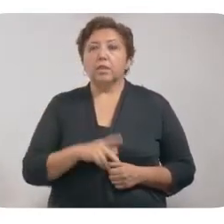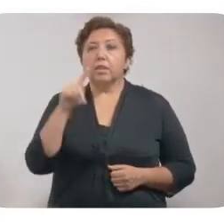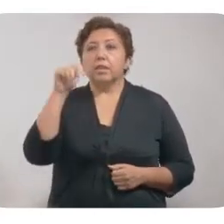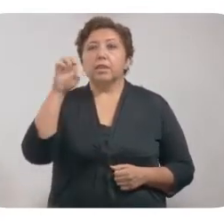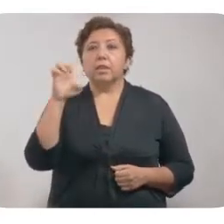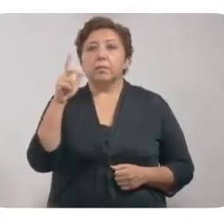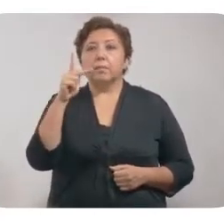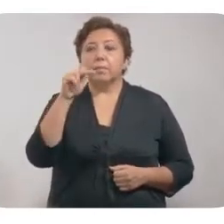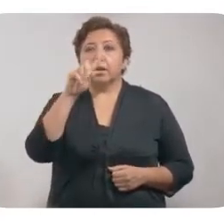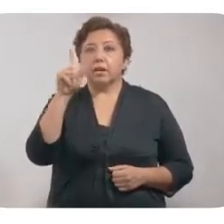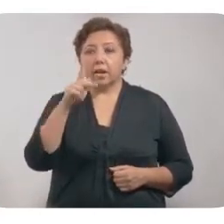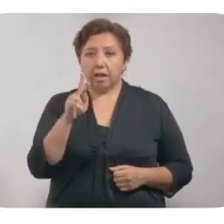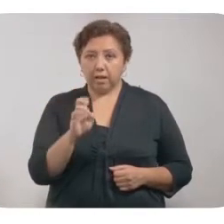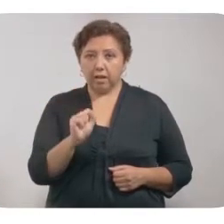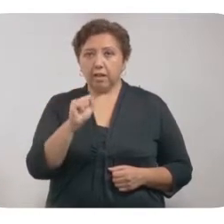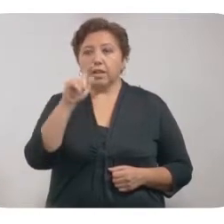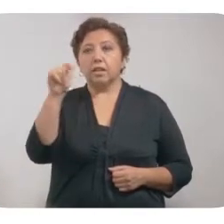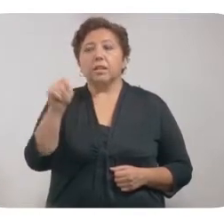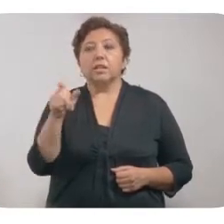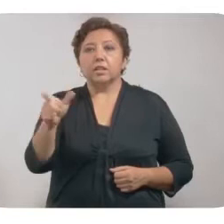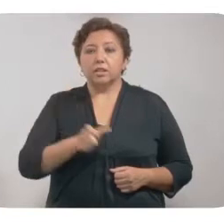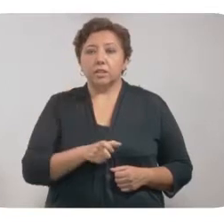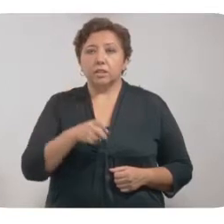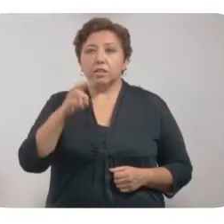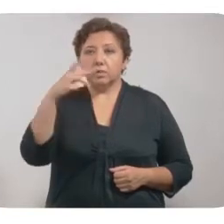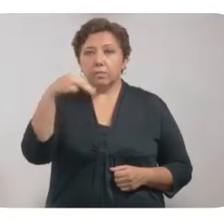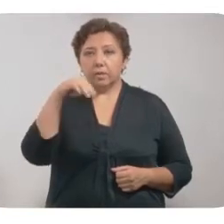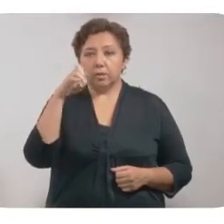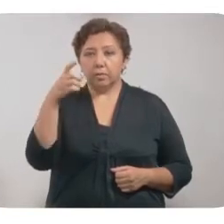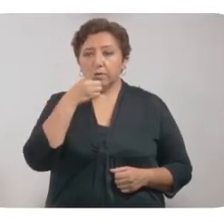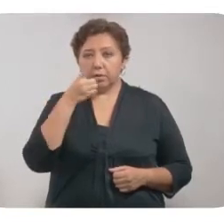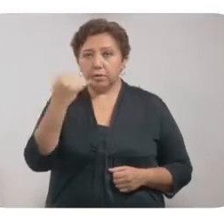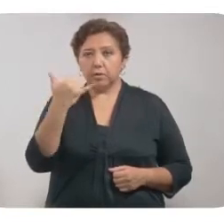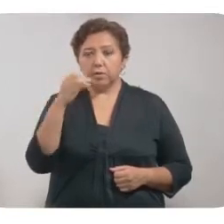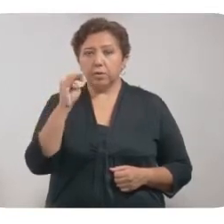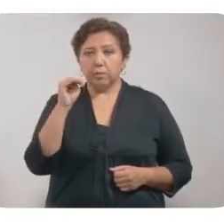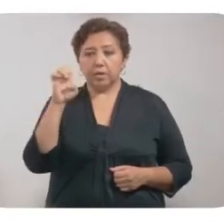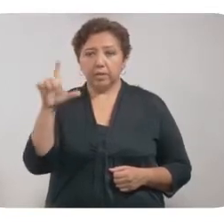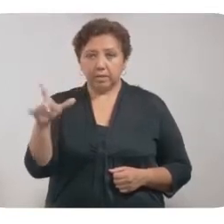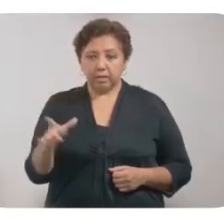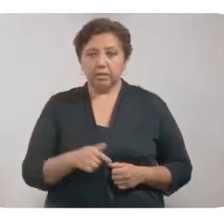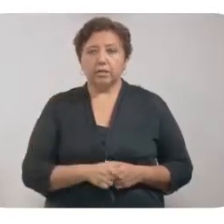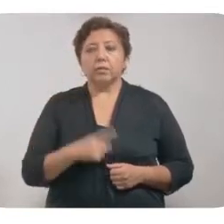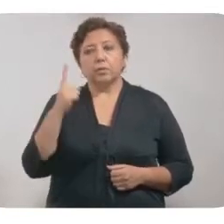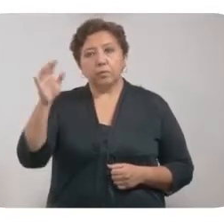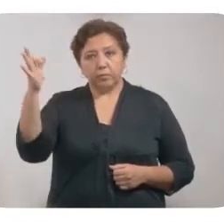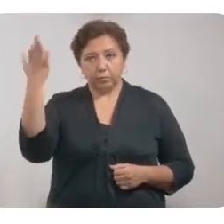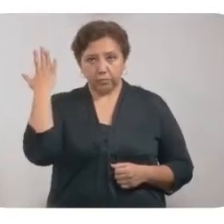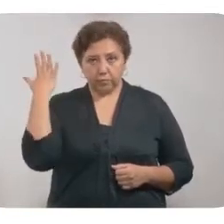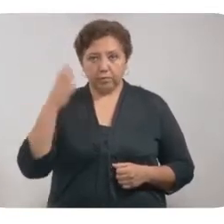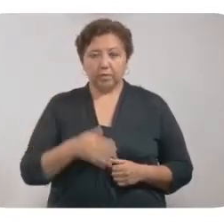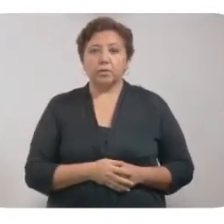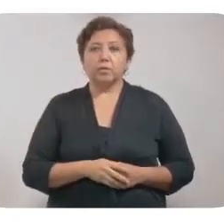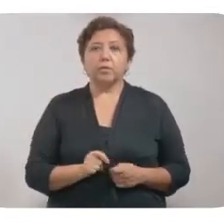Repacán, Tinum, Tixcocob, Tixmehuac, Zucacap y Yobaín, y un foráneo.